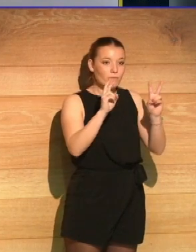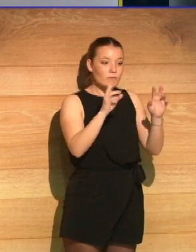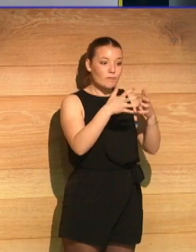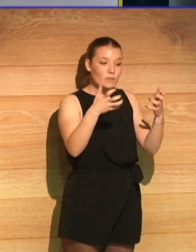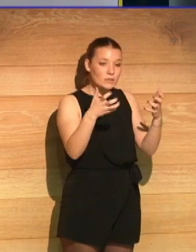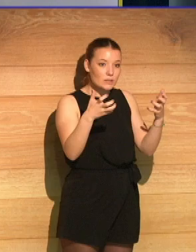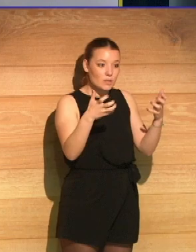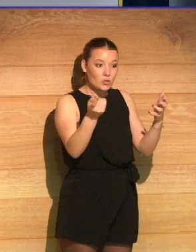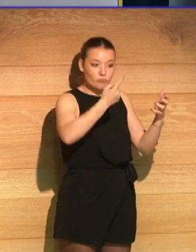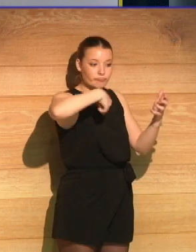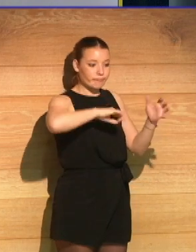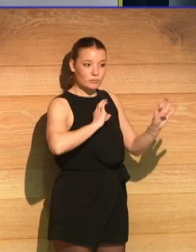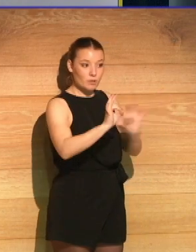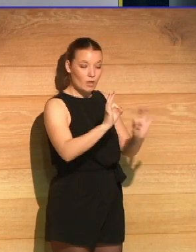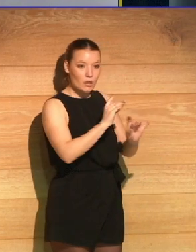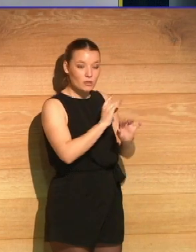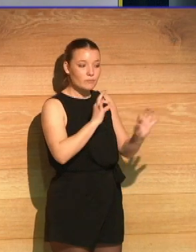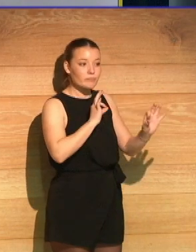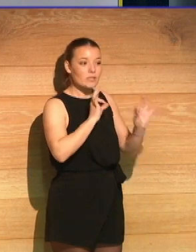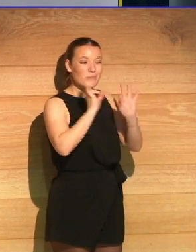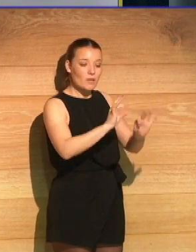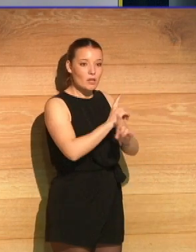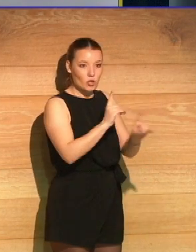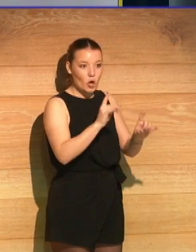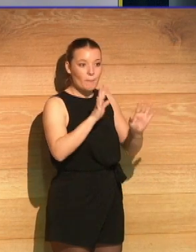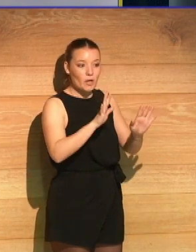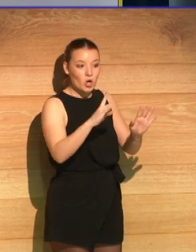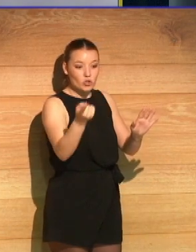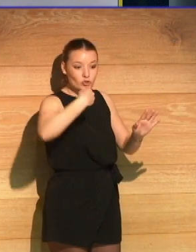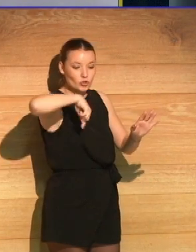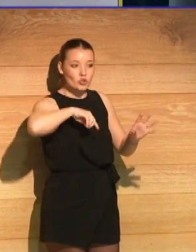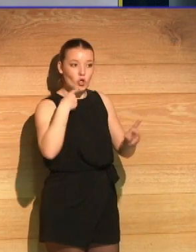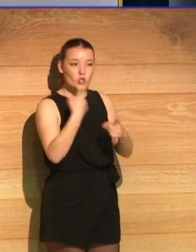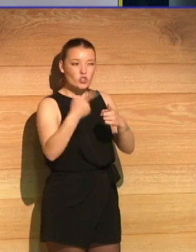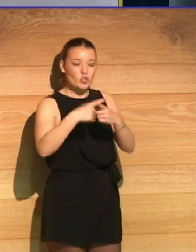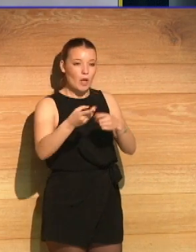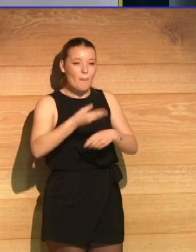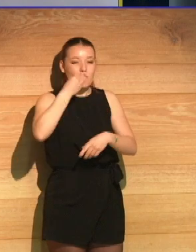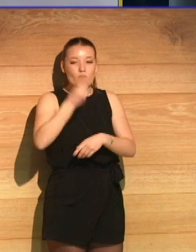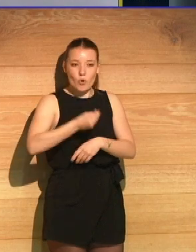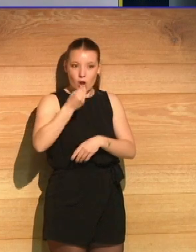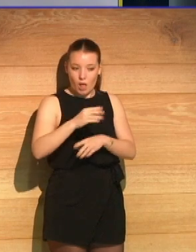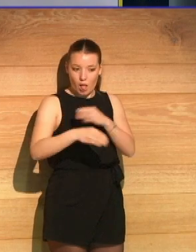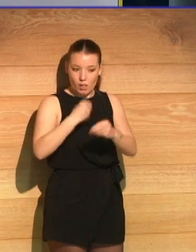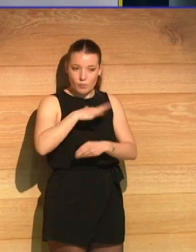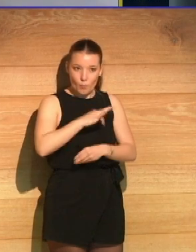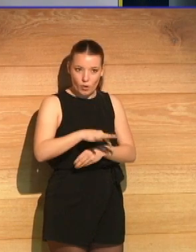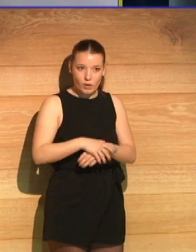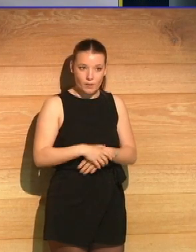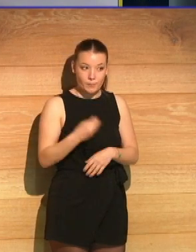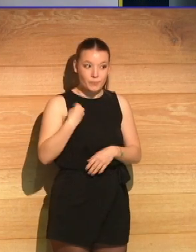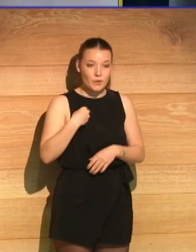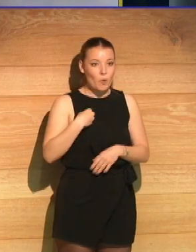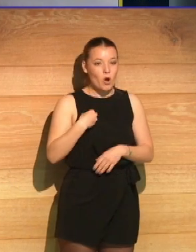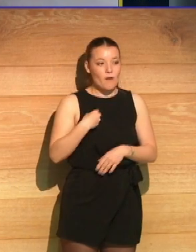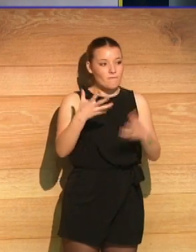sin ser especiales, todos podemos hacer cosas excepcionales. Esa frase es para enmarcarla, que de hecho la José Luis habéis